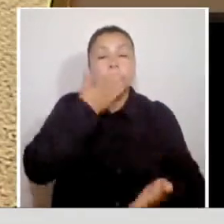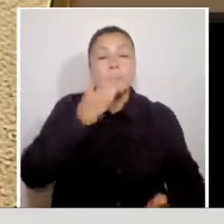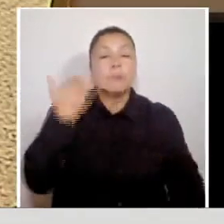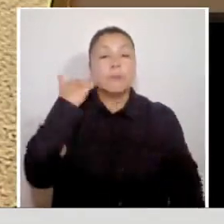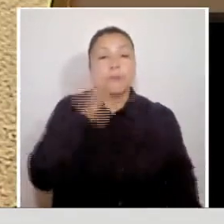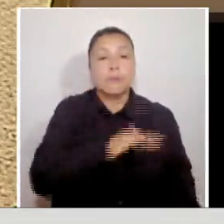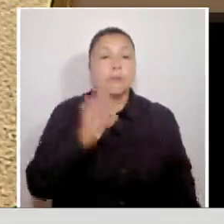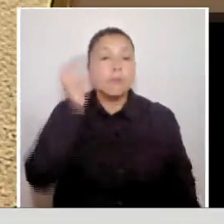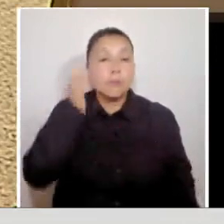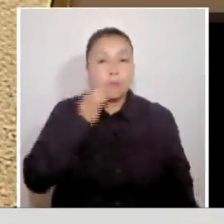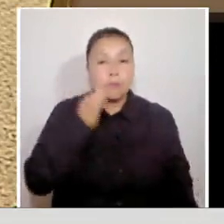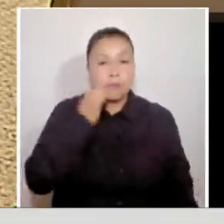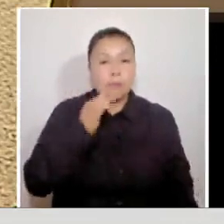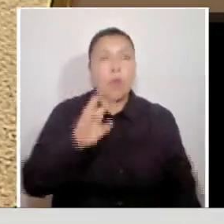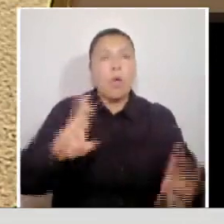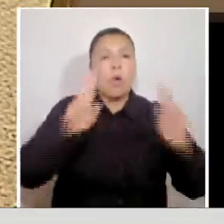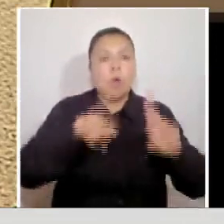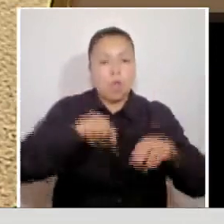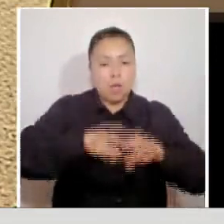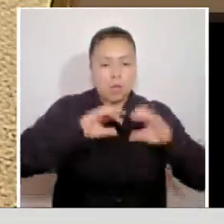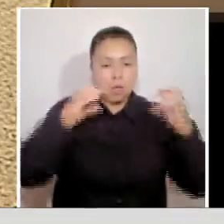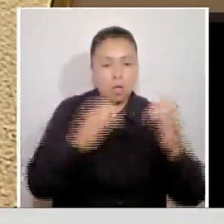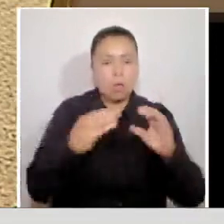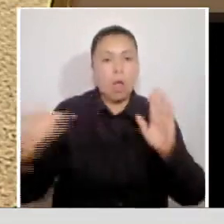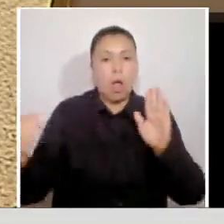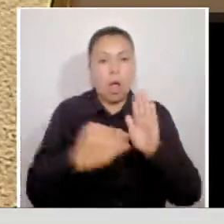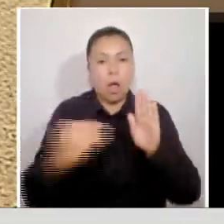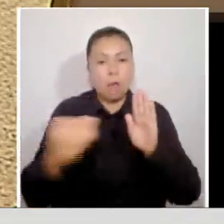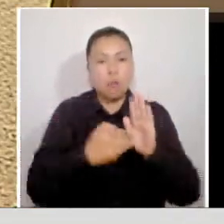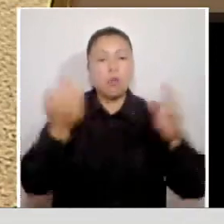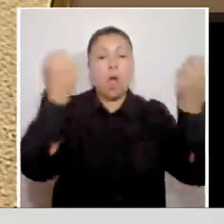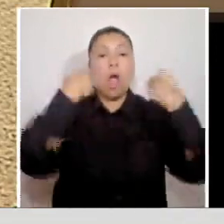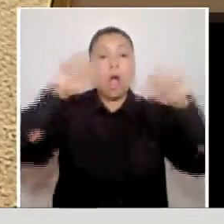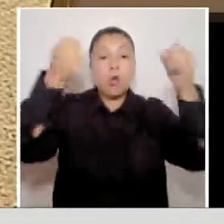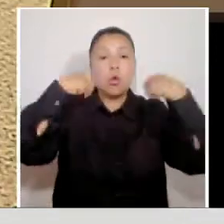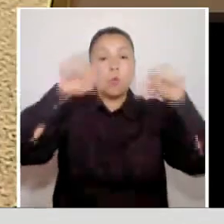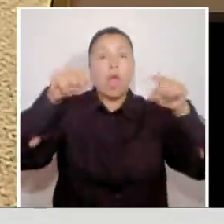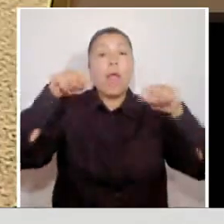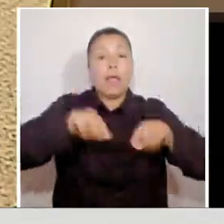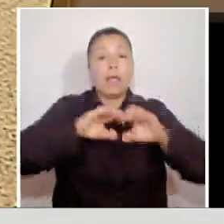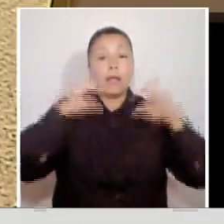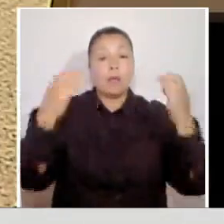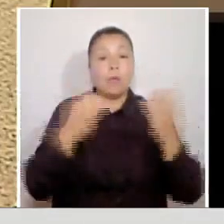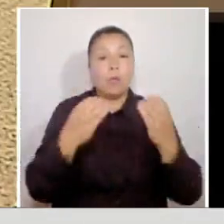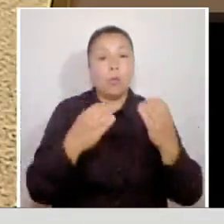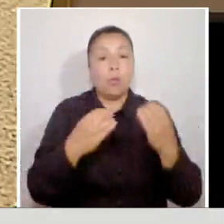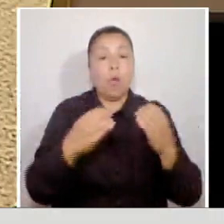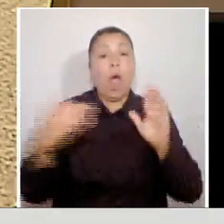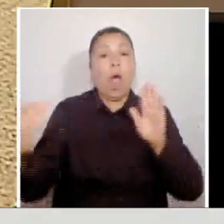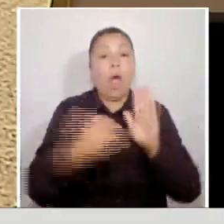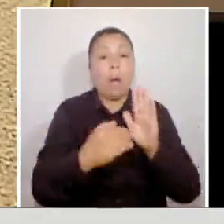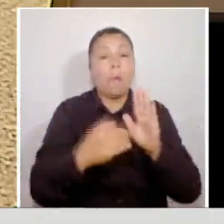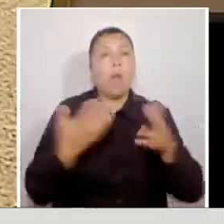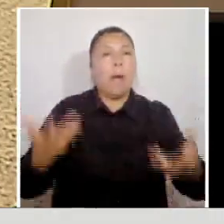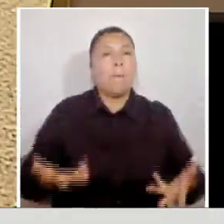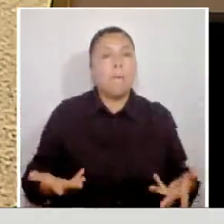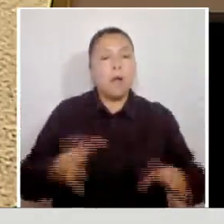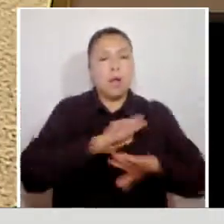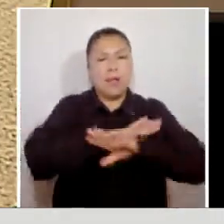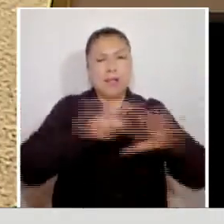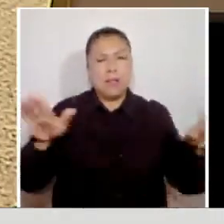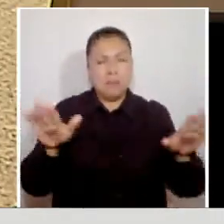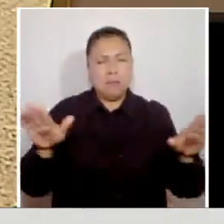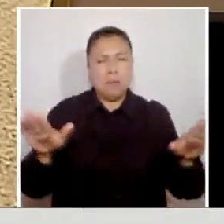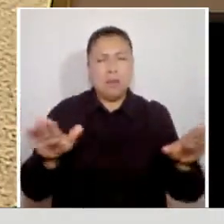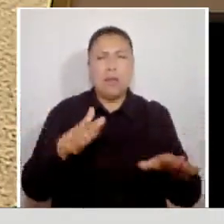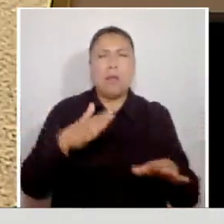desde esta cámara salga un apoyo hacia los deportistas que desde esta cámara salga un apoyo para que terminemos también con esta